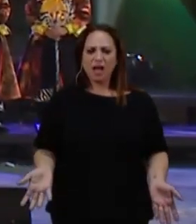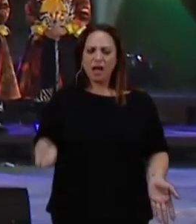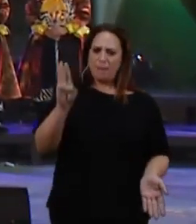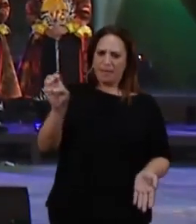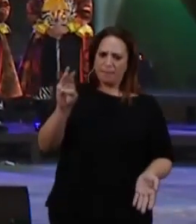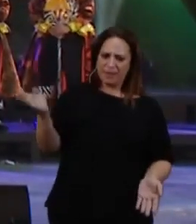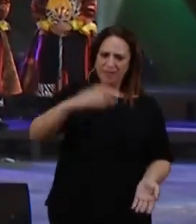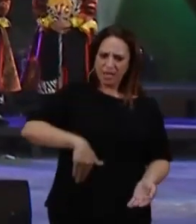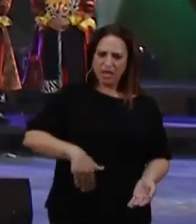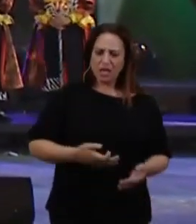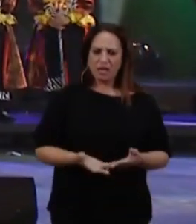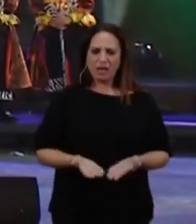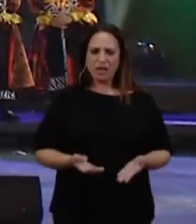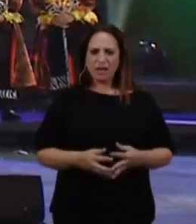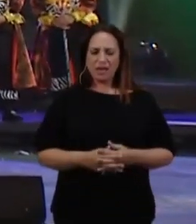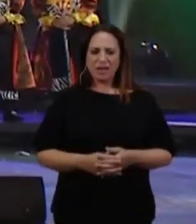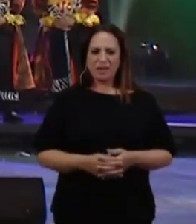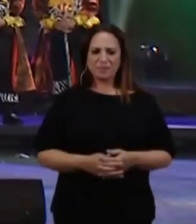venga, Pepe.